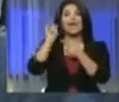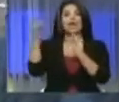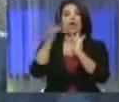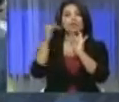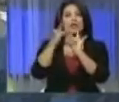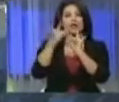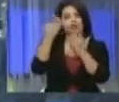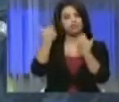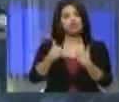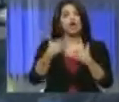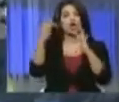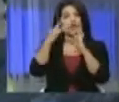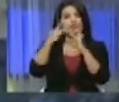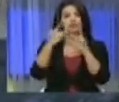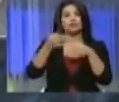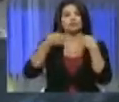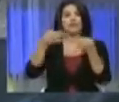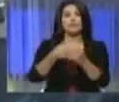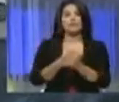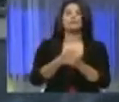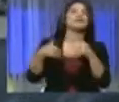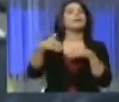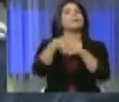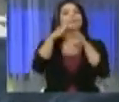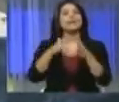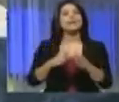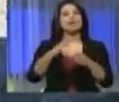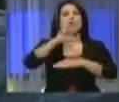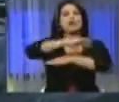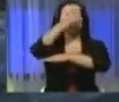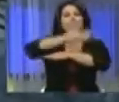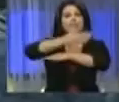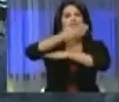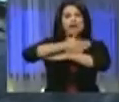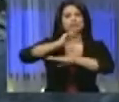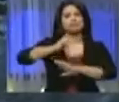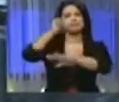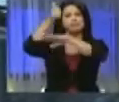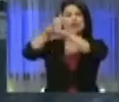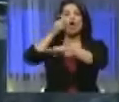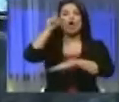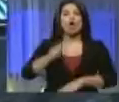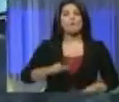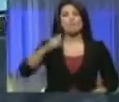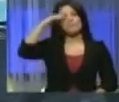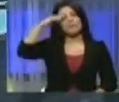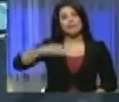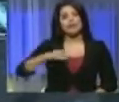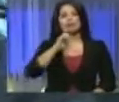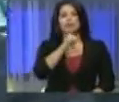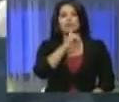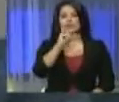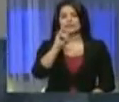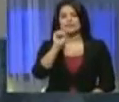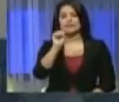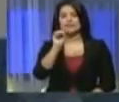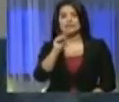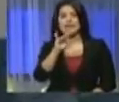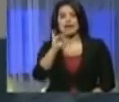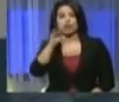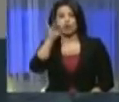la frontera está el ministro de Estado para la Frontera, Mayor General Izquierdo Torres, el